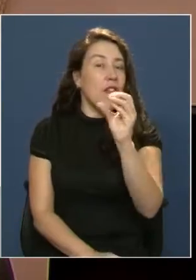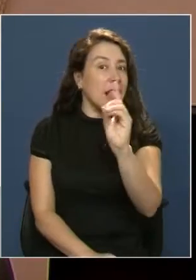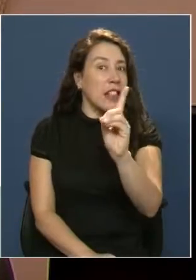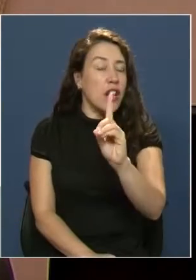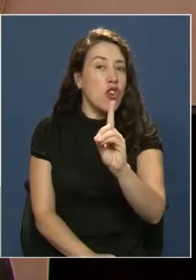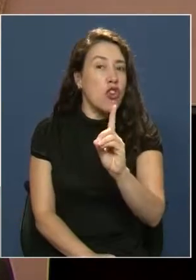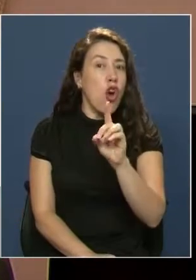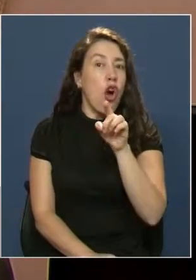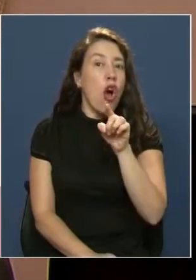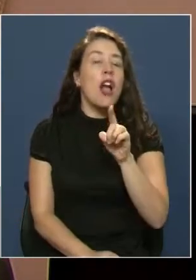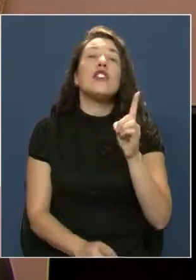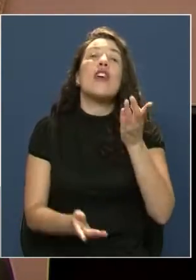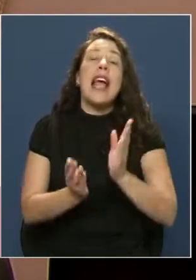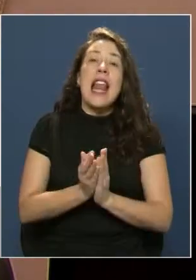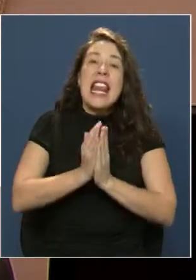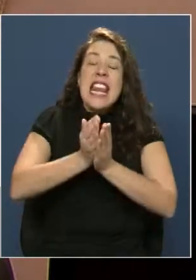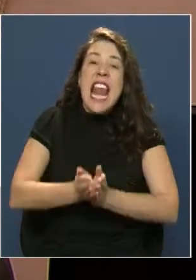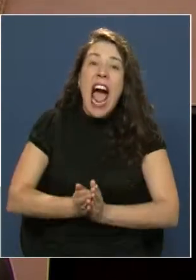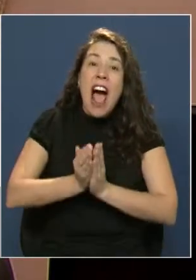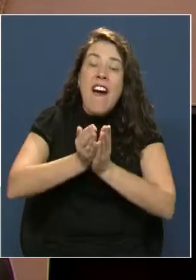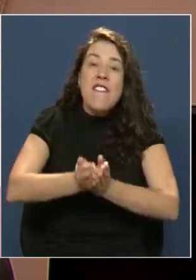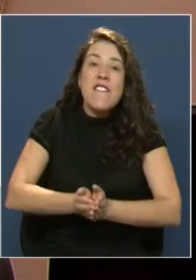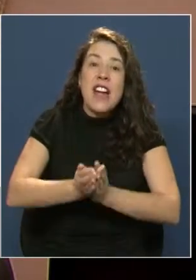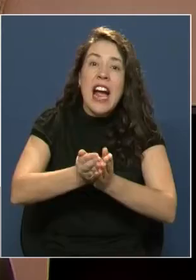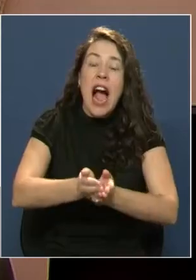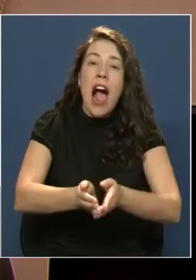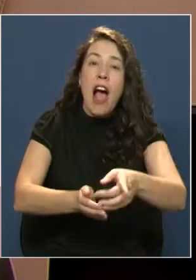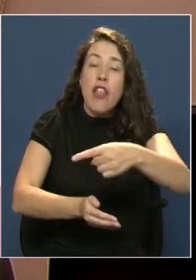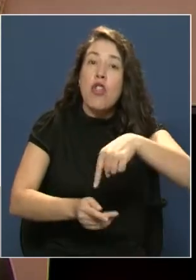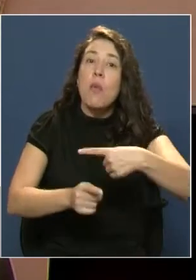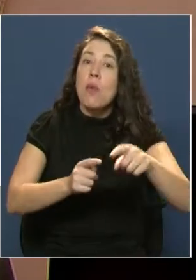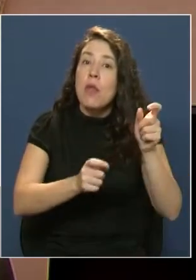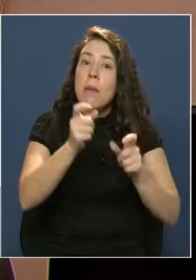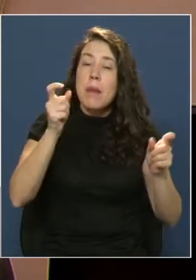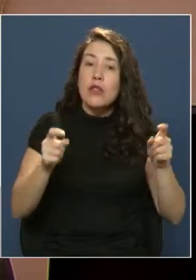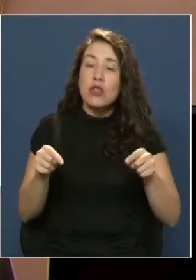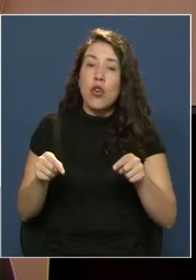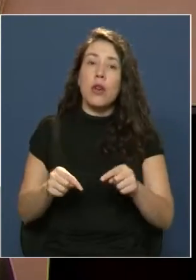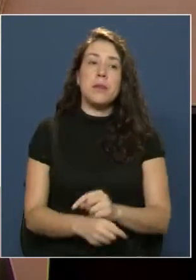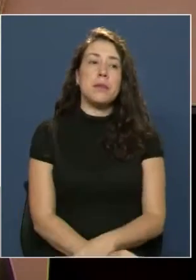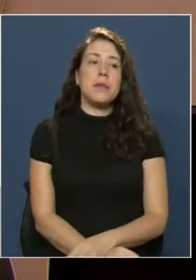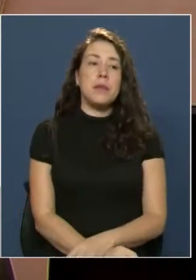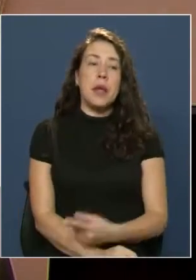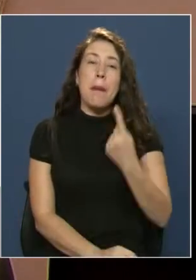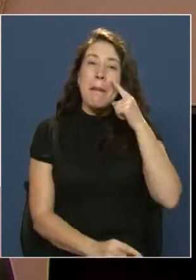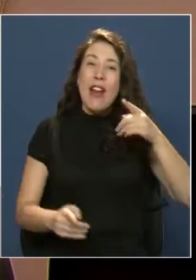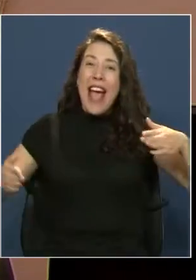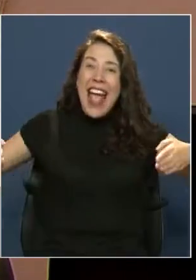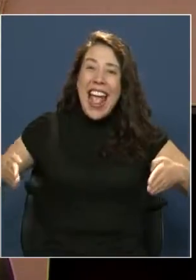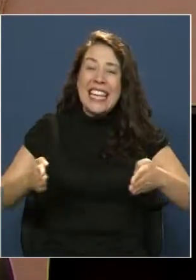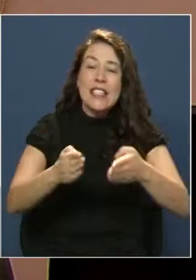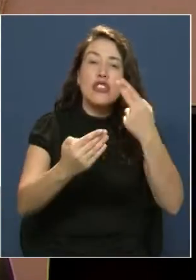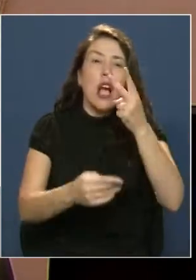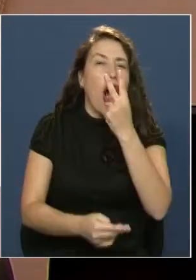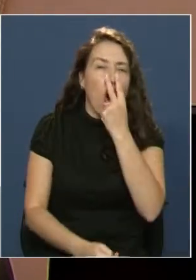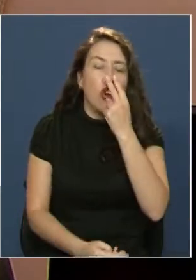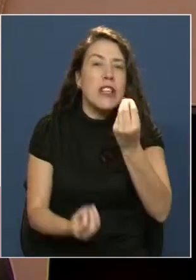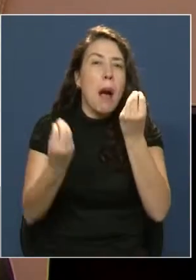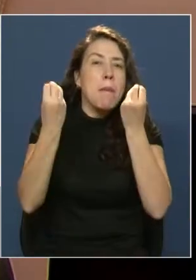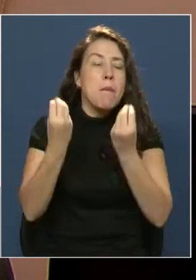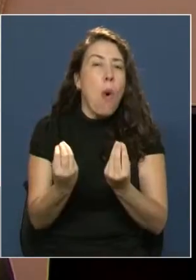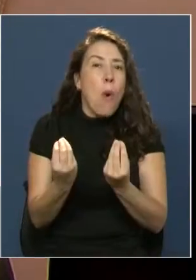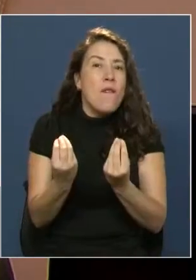fue circunnavegado por occidentales en aquella época. Pero ese estrecho ya lo conocían perfectamente,